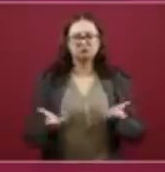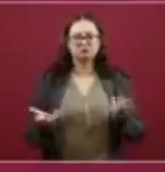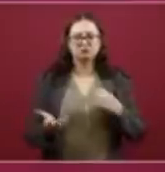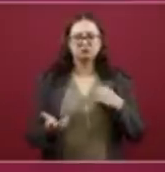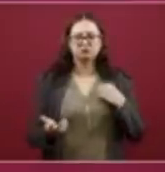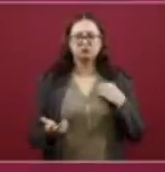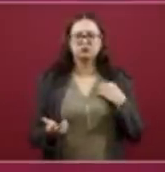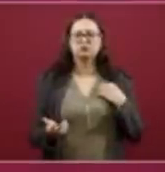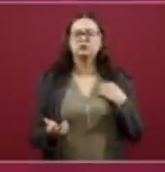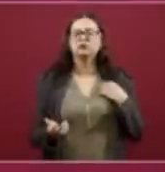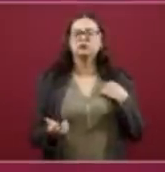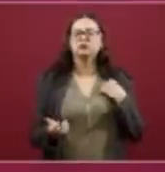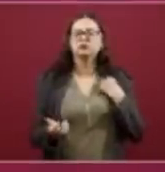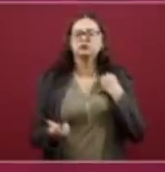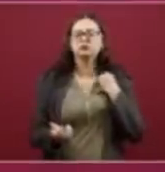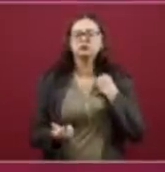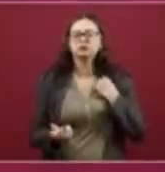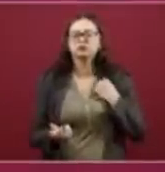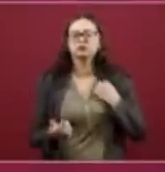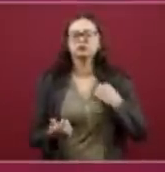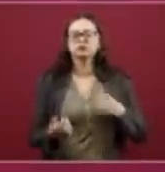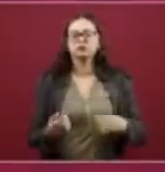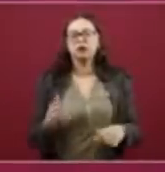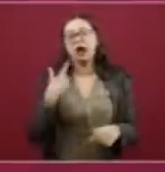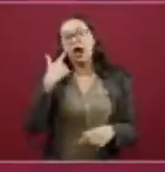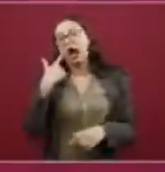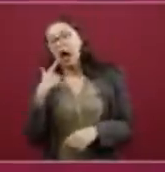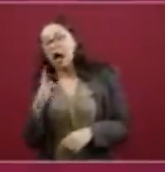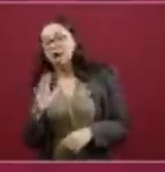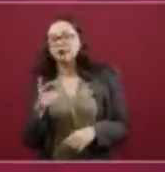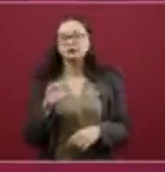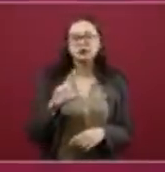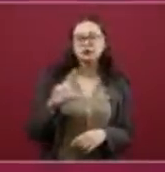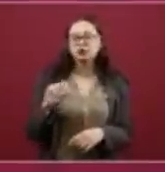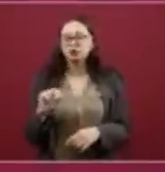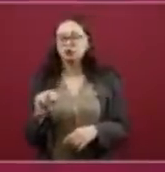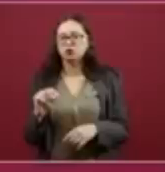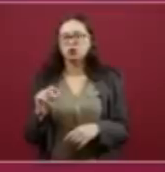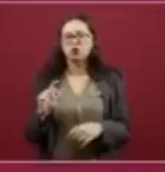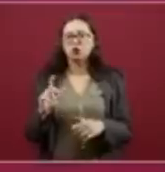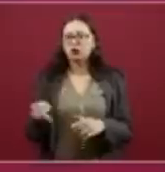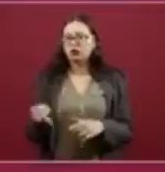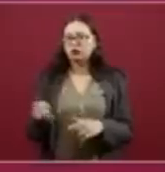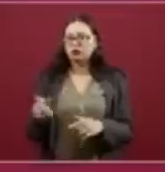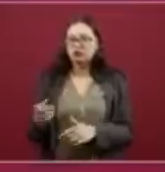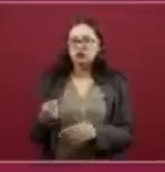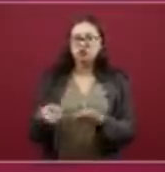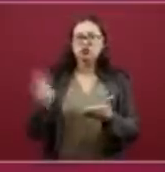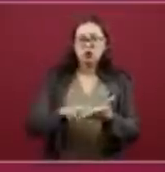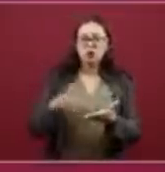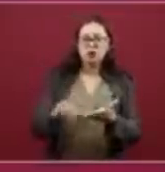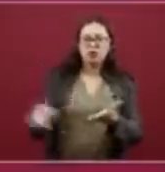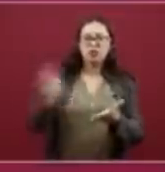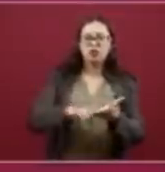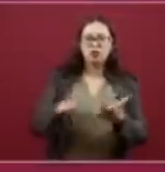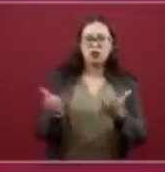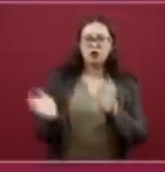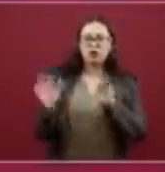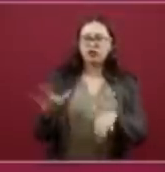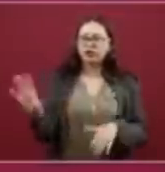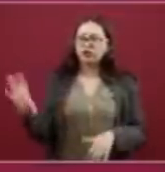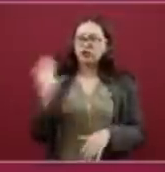No seguir apostando a la subcontratación, que eso